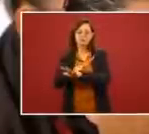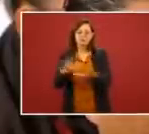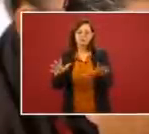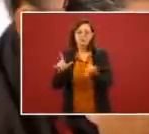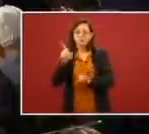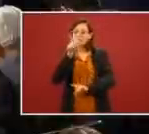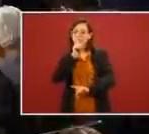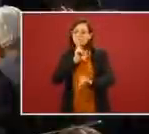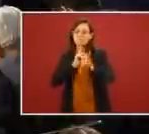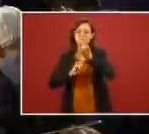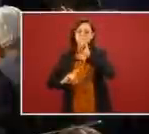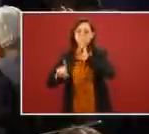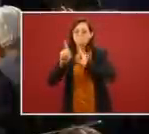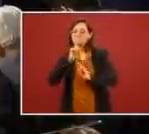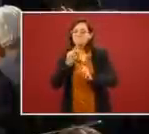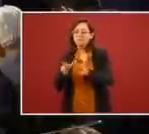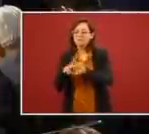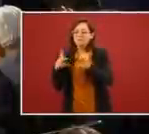el Wall Street Journal,